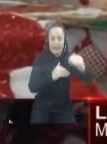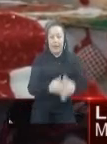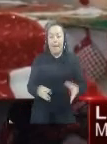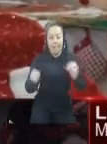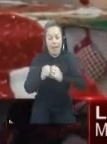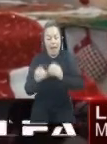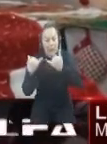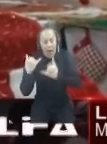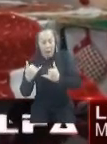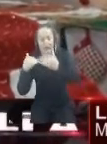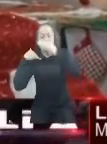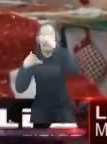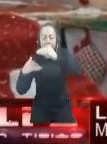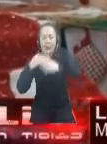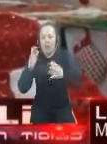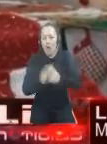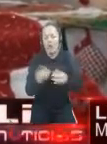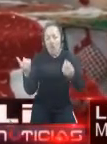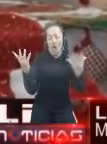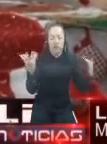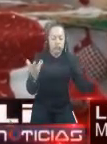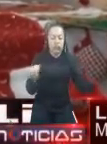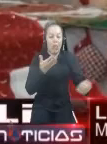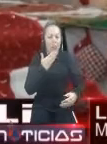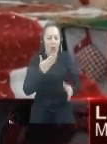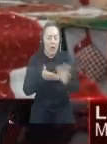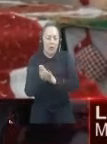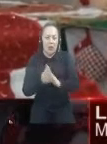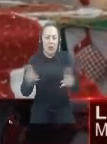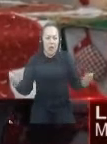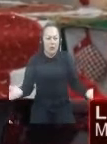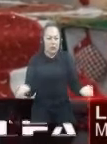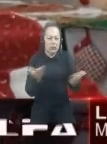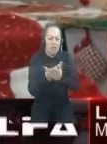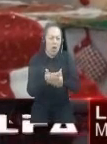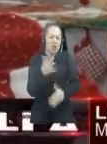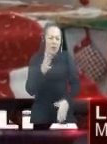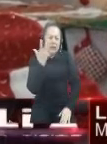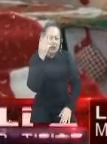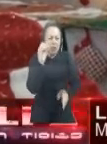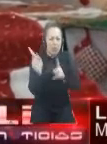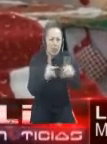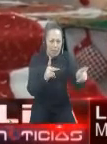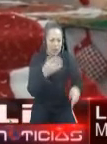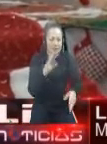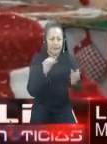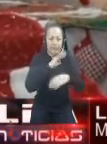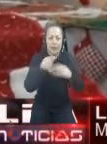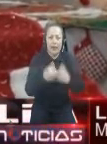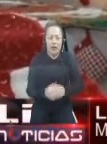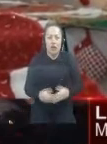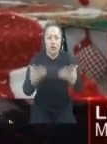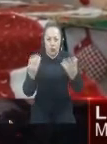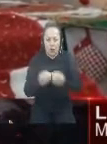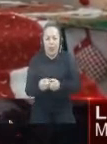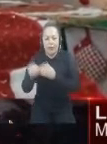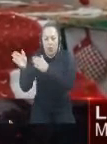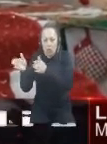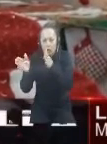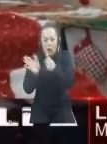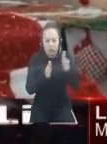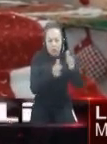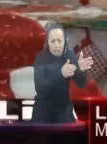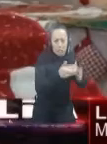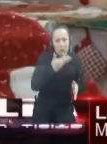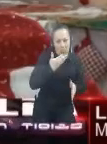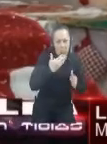semestre también igual, más o menos 50 y entre los tres cursos, pues.